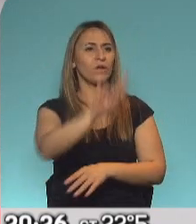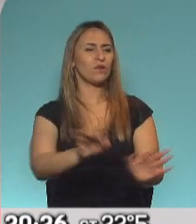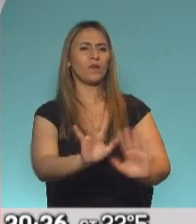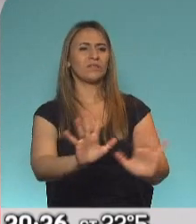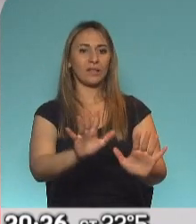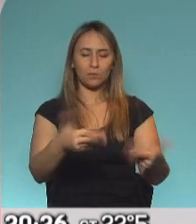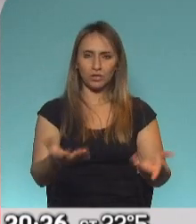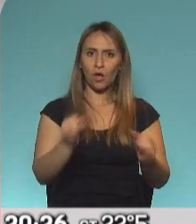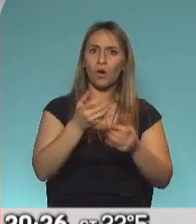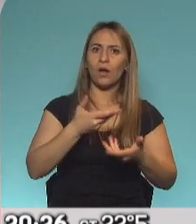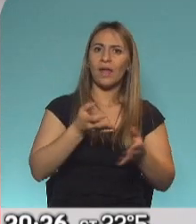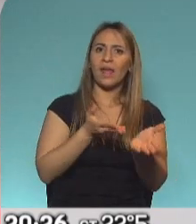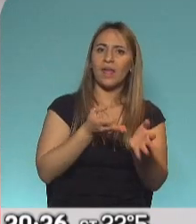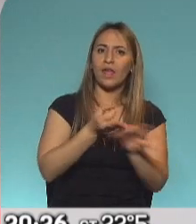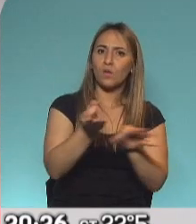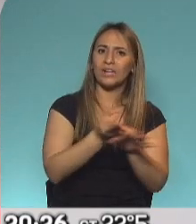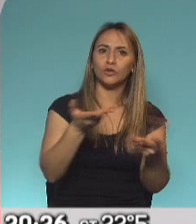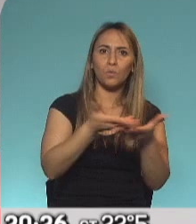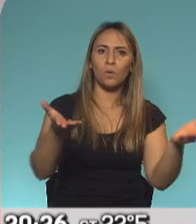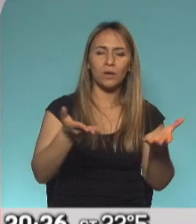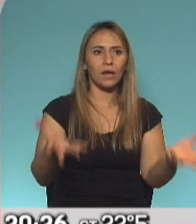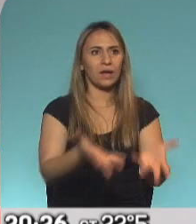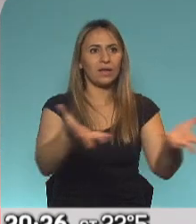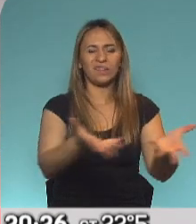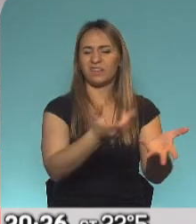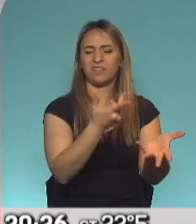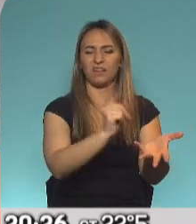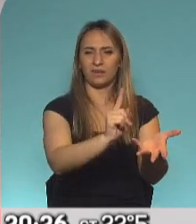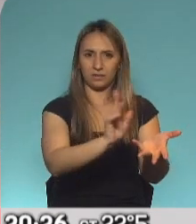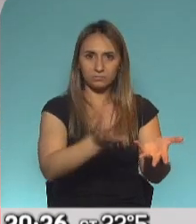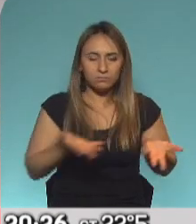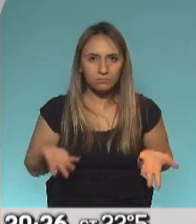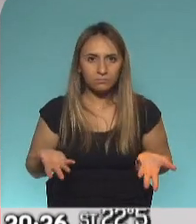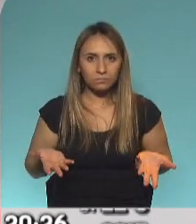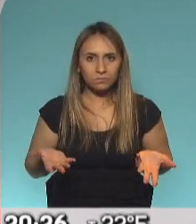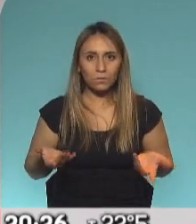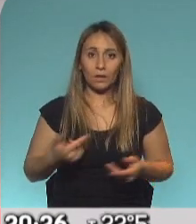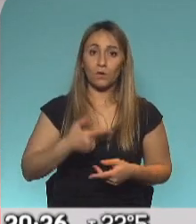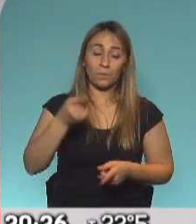pública. Es decir, me parece que es un gobierno, el